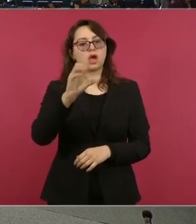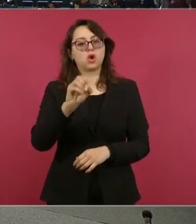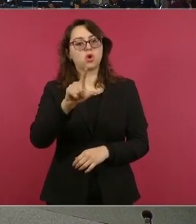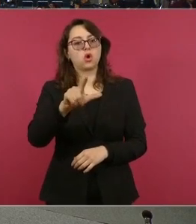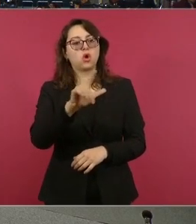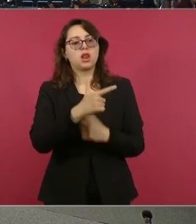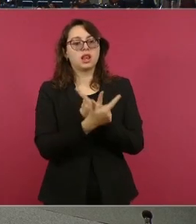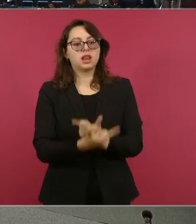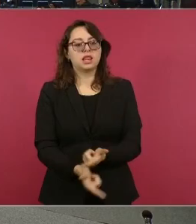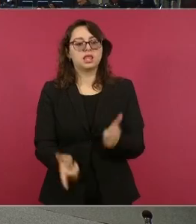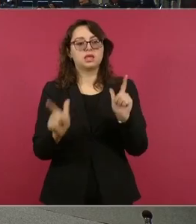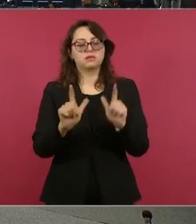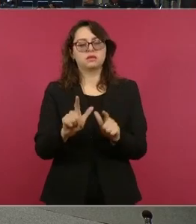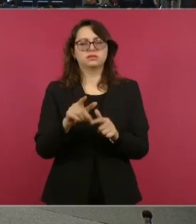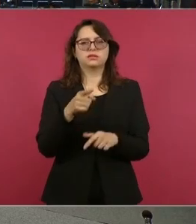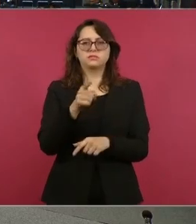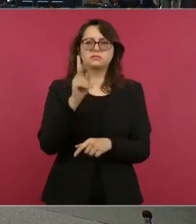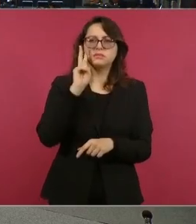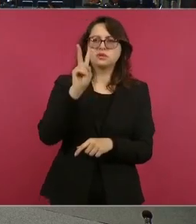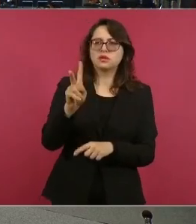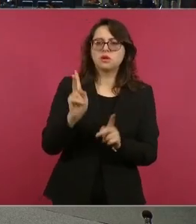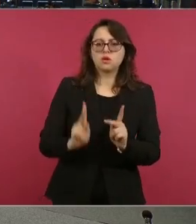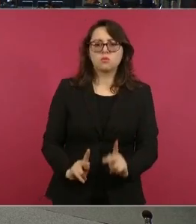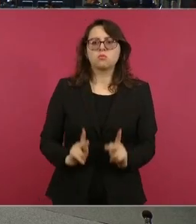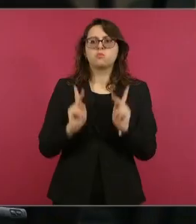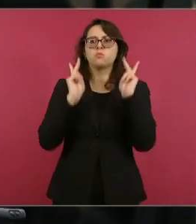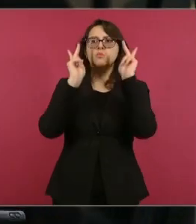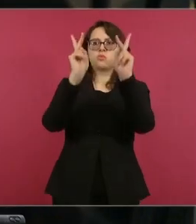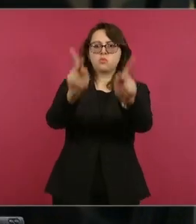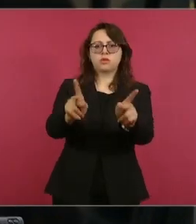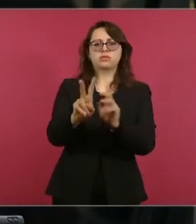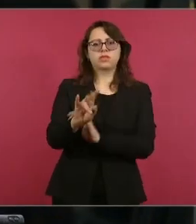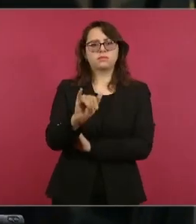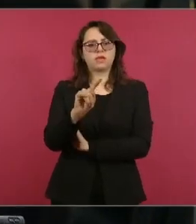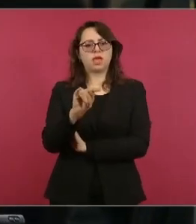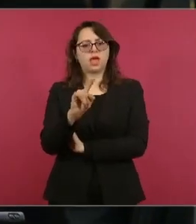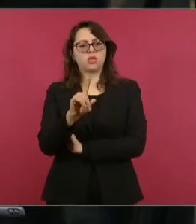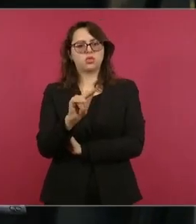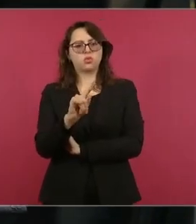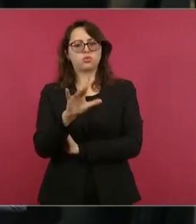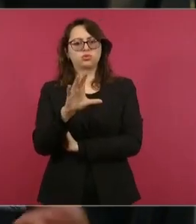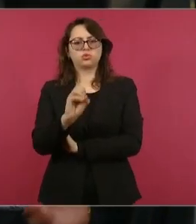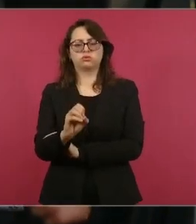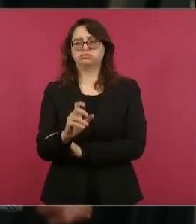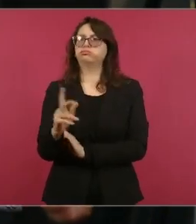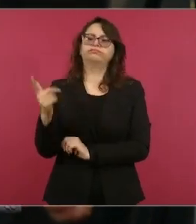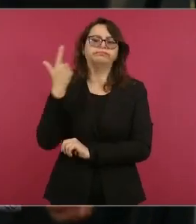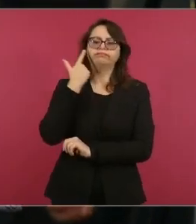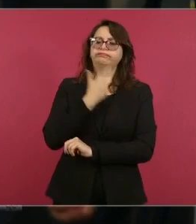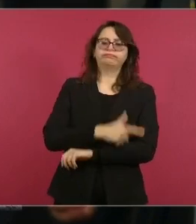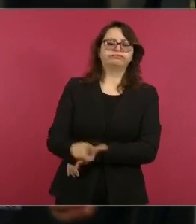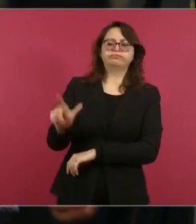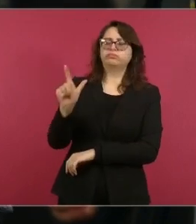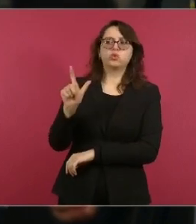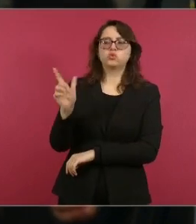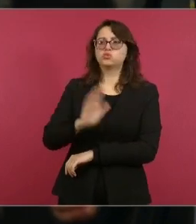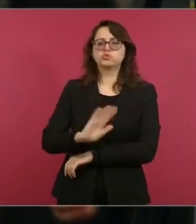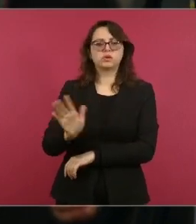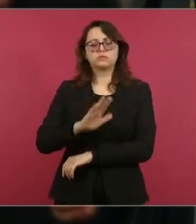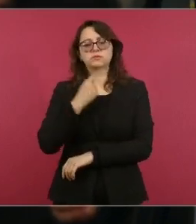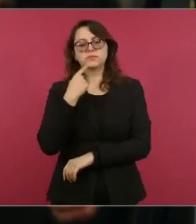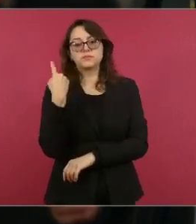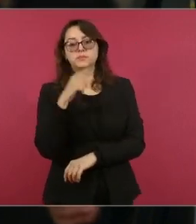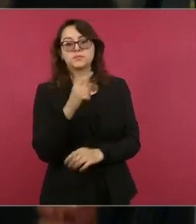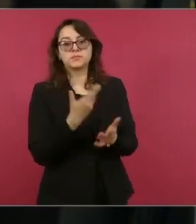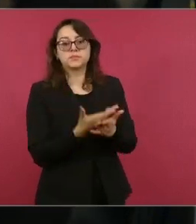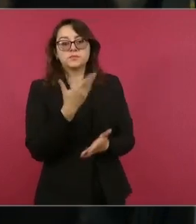contra la obra del viaducto de Tijuana porque va a pasar por sus terrenos. ¿Qué sabe sobre esta situación y qué harán? Pues ya